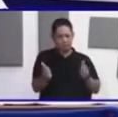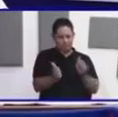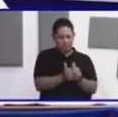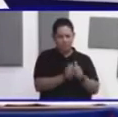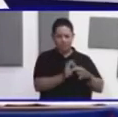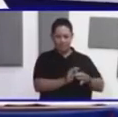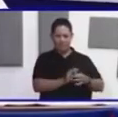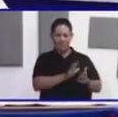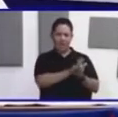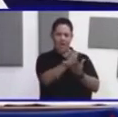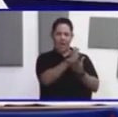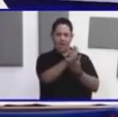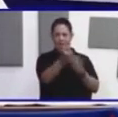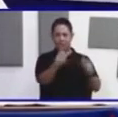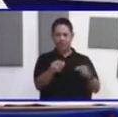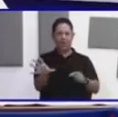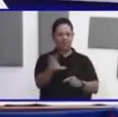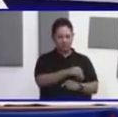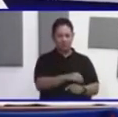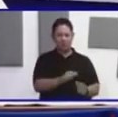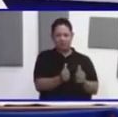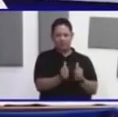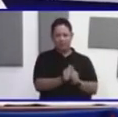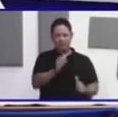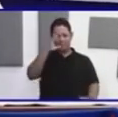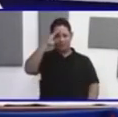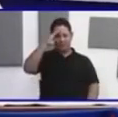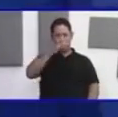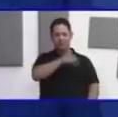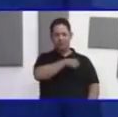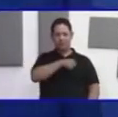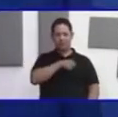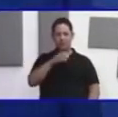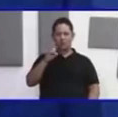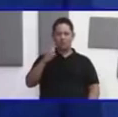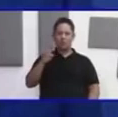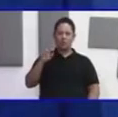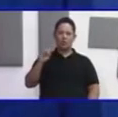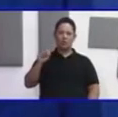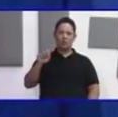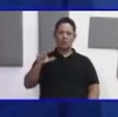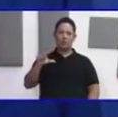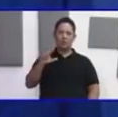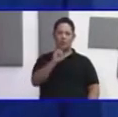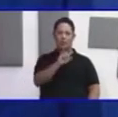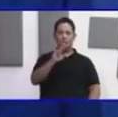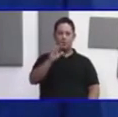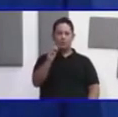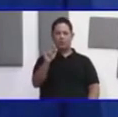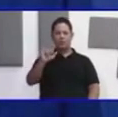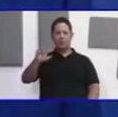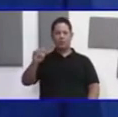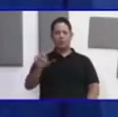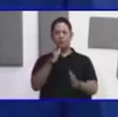programa para aclarar muchos temas, muchos puntos que la comunidad hoy reclama del gobierno departamental, pero que en su momento lo